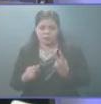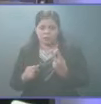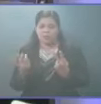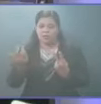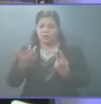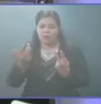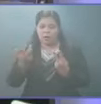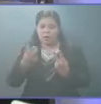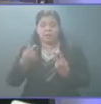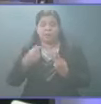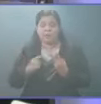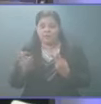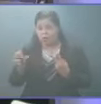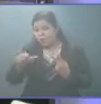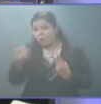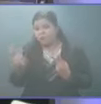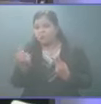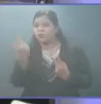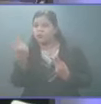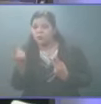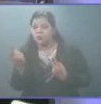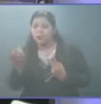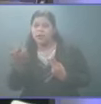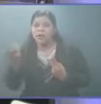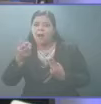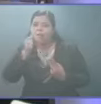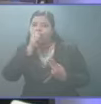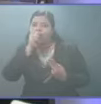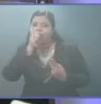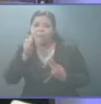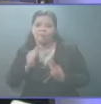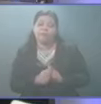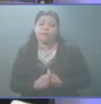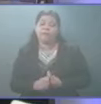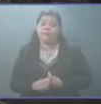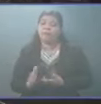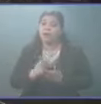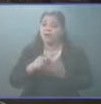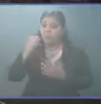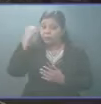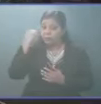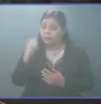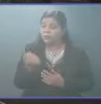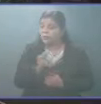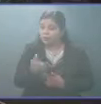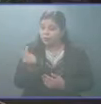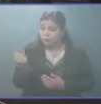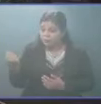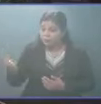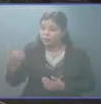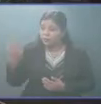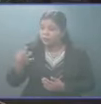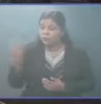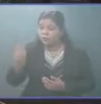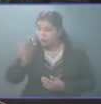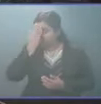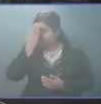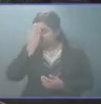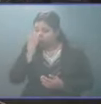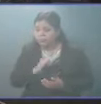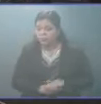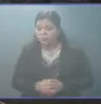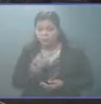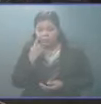solo en la parte privada. En la parte privada. Exacto. Sí, y eso es bien importante, que la gente, mire, al final